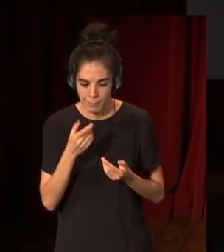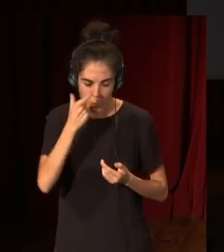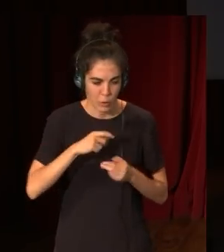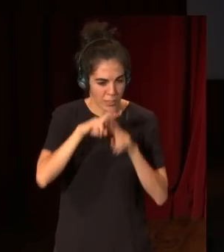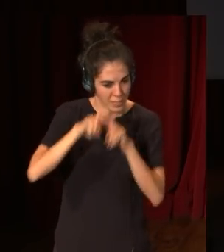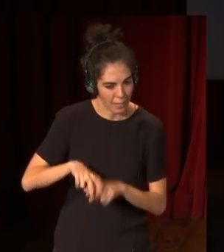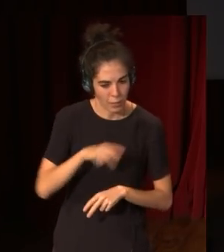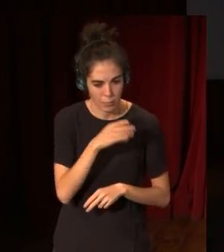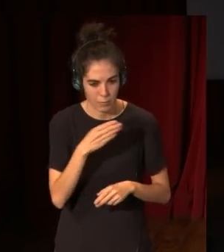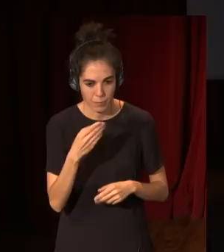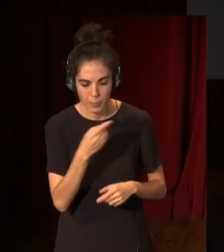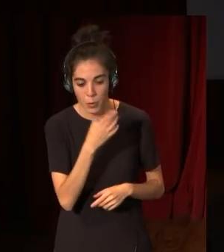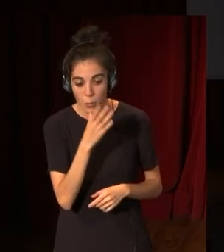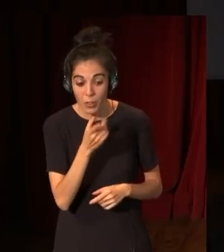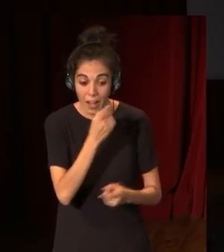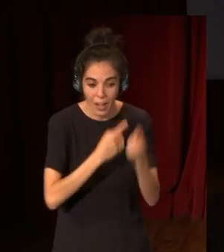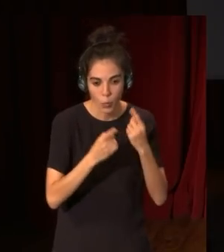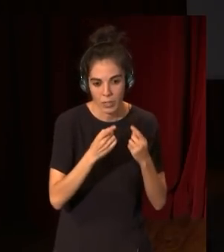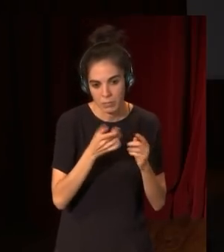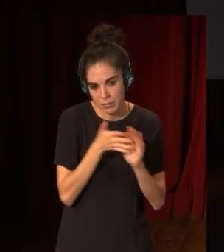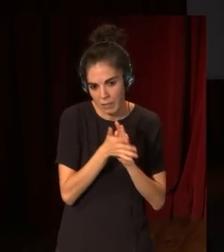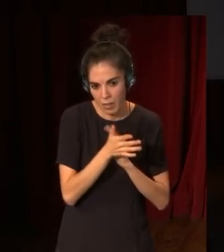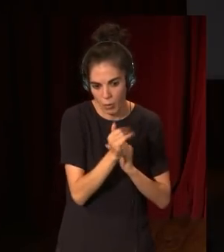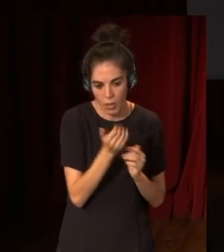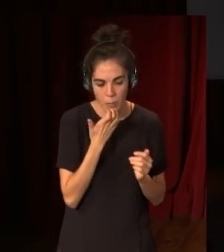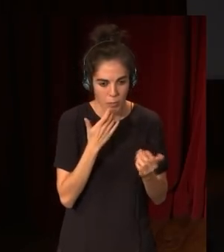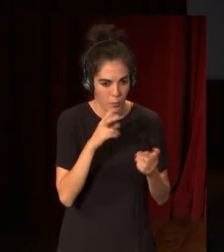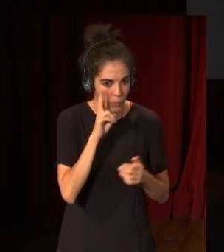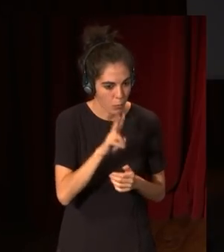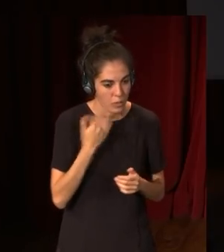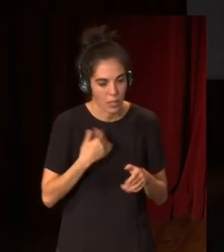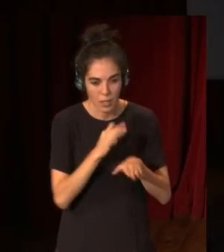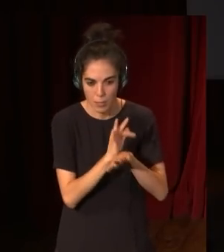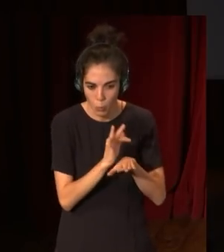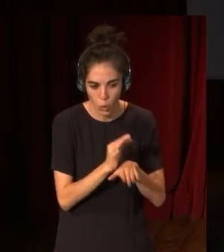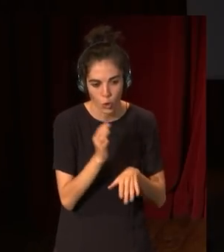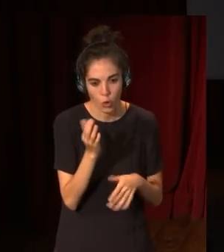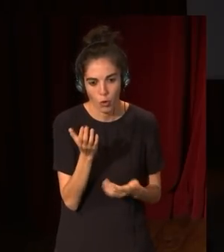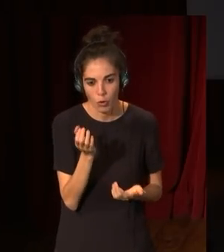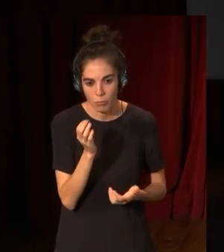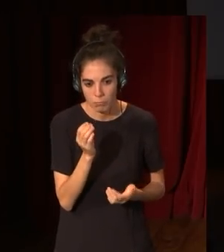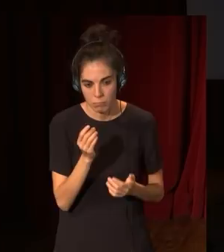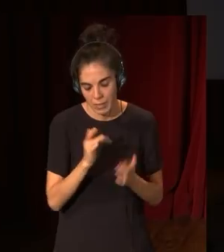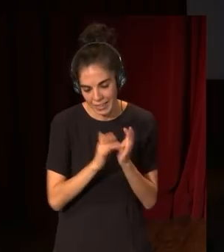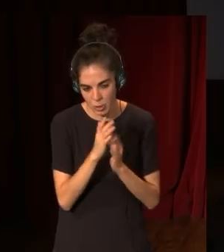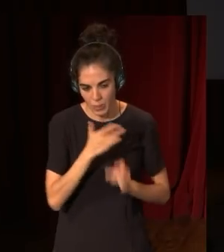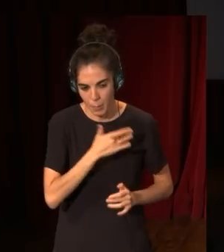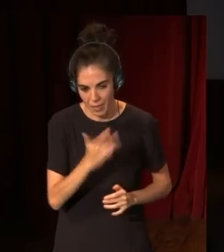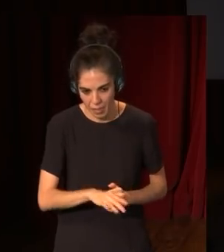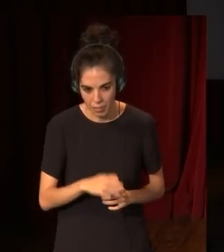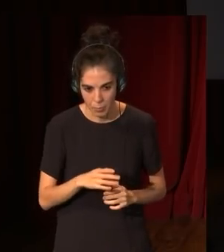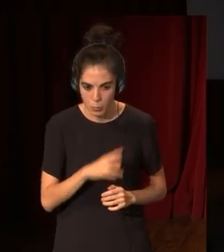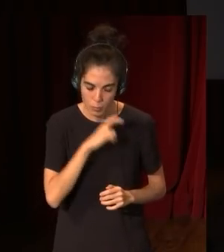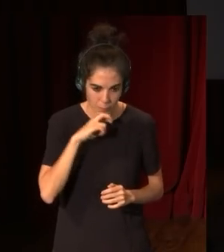algunas de ellas tienen un significado hemos visto la del sepulcro de la piedad del cristo de la piedad además escrita en hebreo